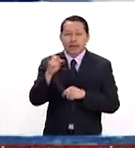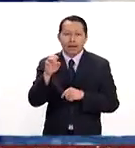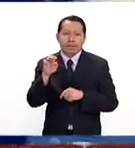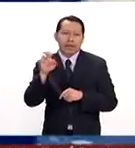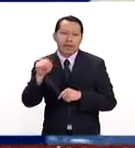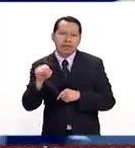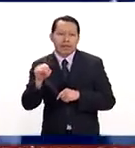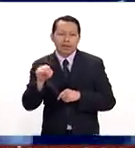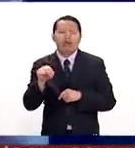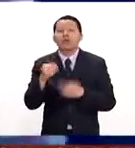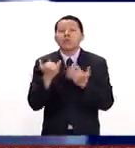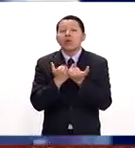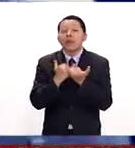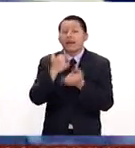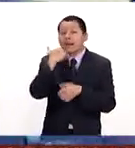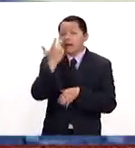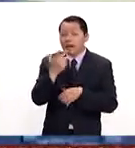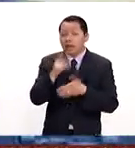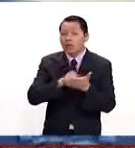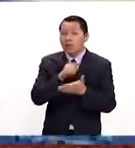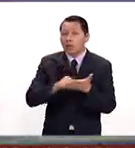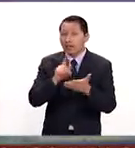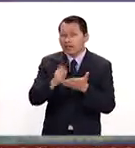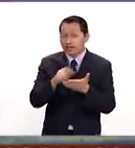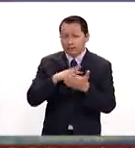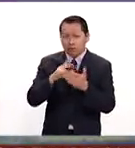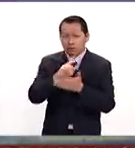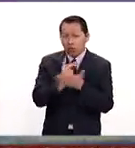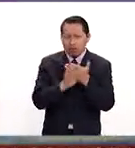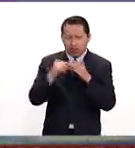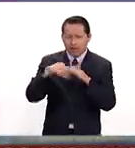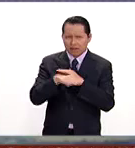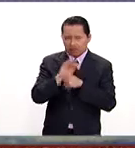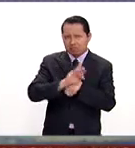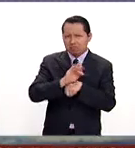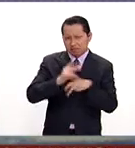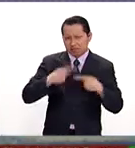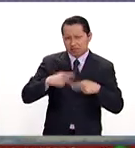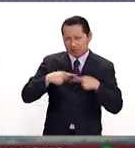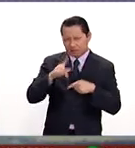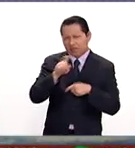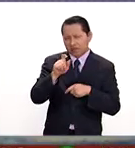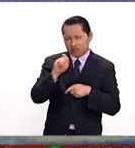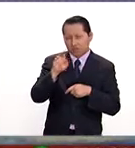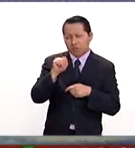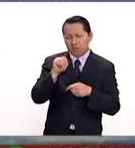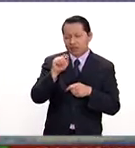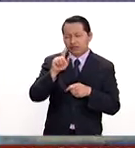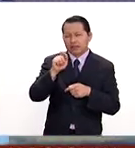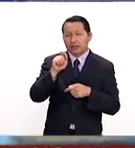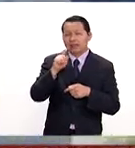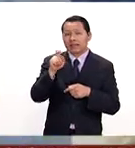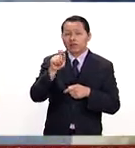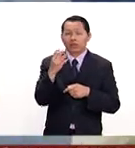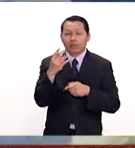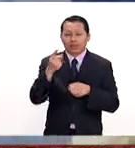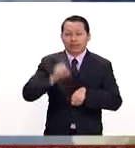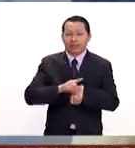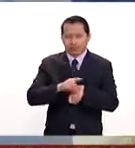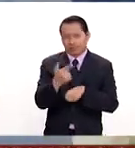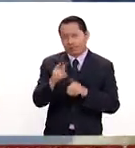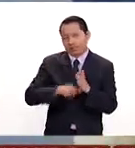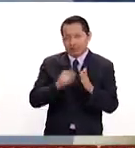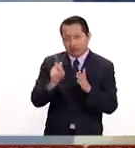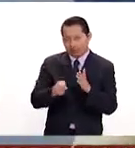También pretende suspender el programa de admisión de refugiados por 120 días, 4 meses, y de manera indefinida la entrada de